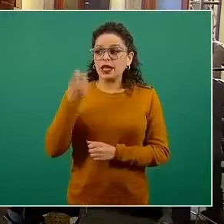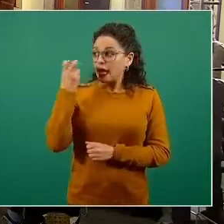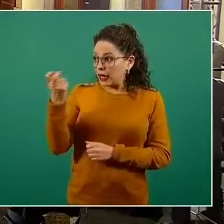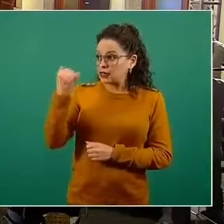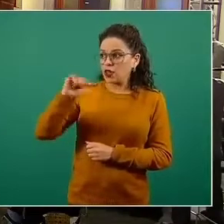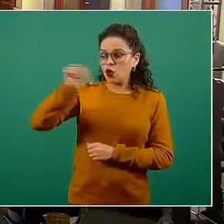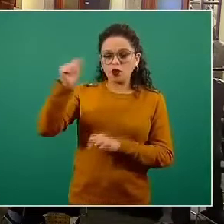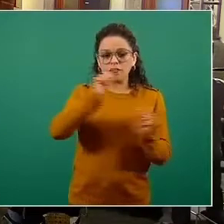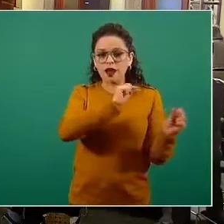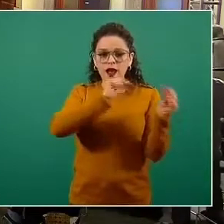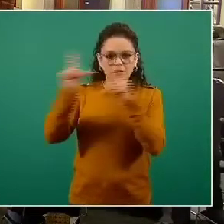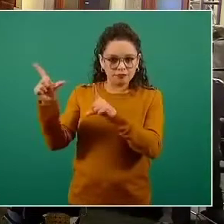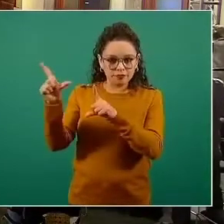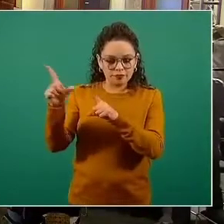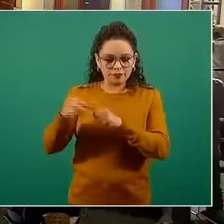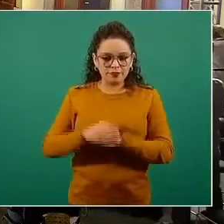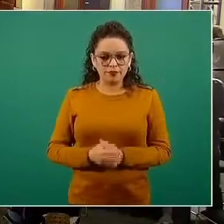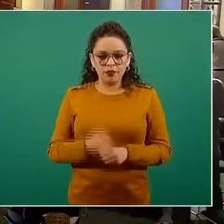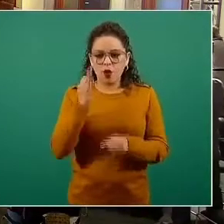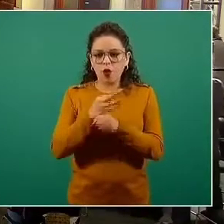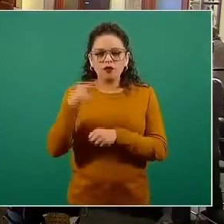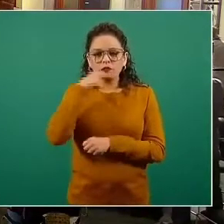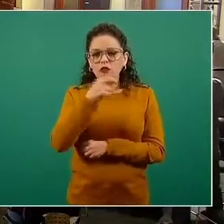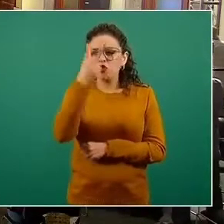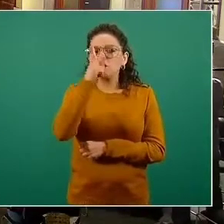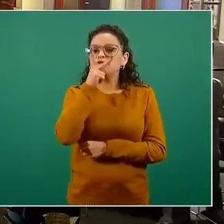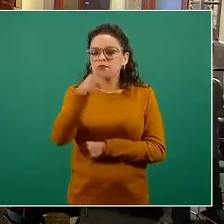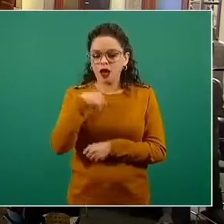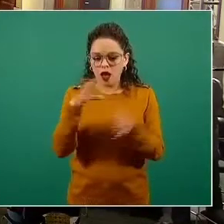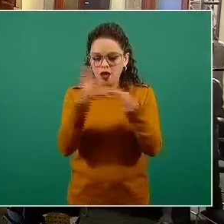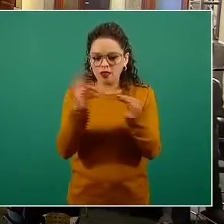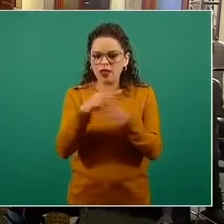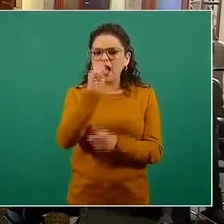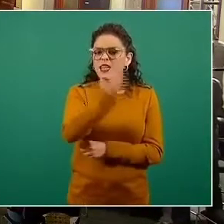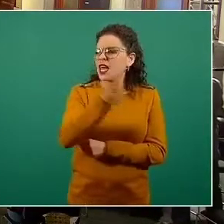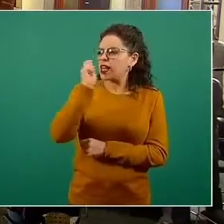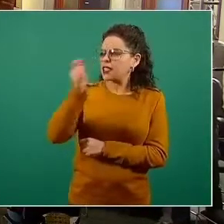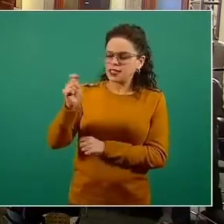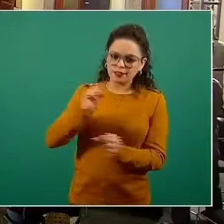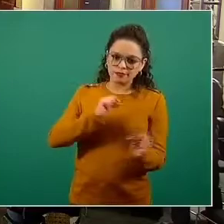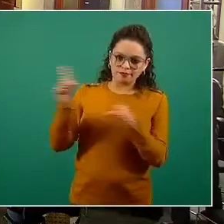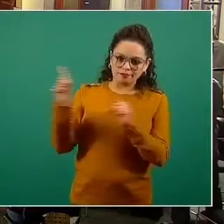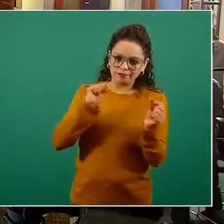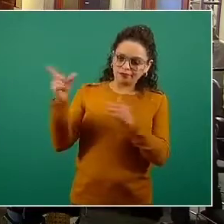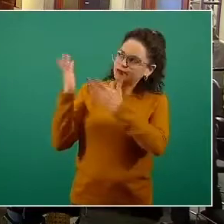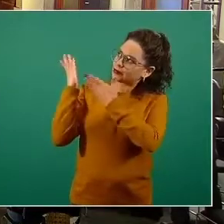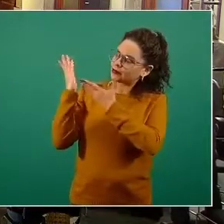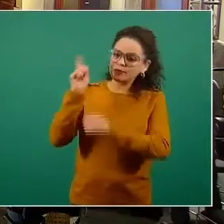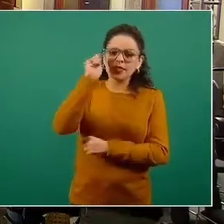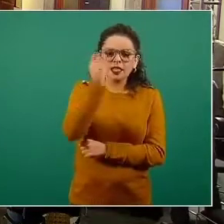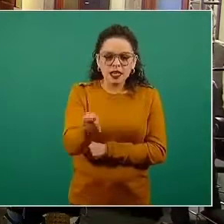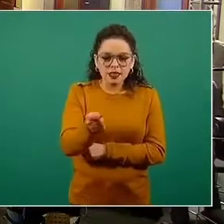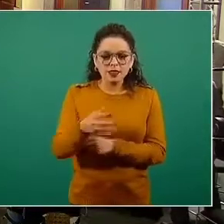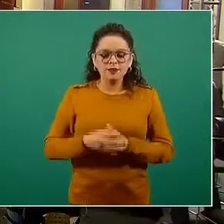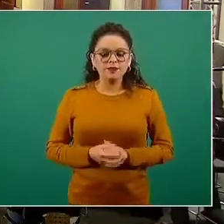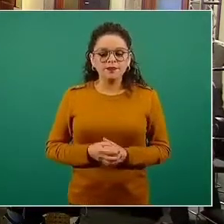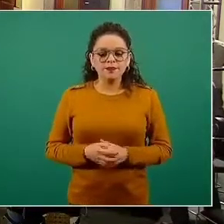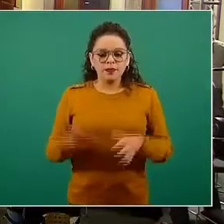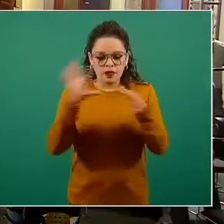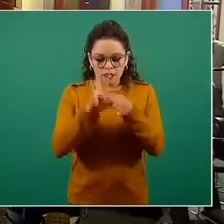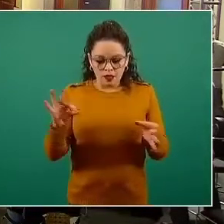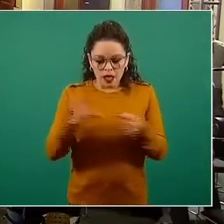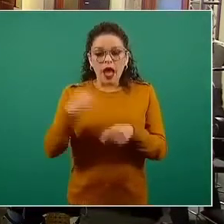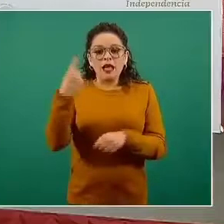si la pasa a la siguiente, y ahorita comento en dos palabras de qué se trata. Lo que van a narrar es la historia que